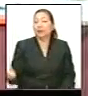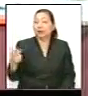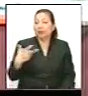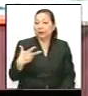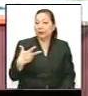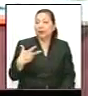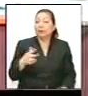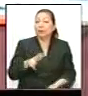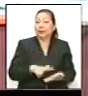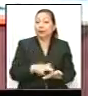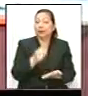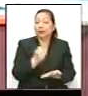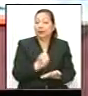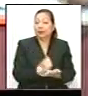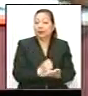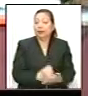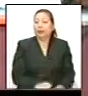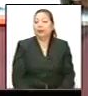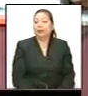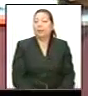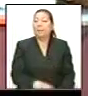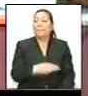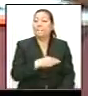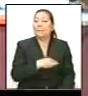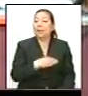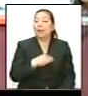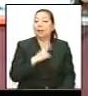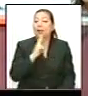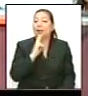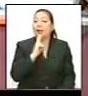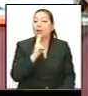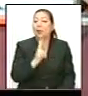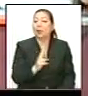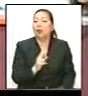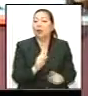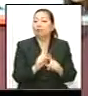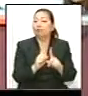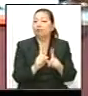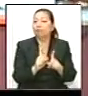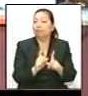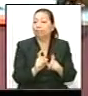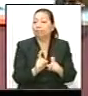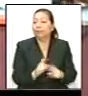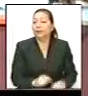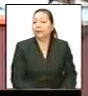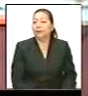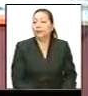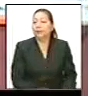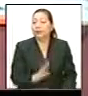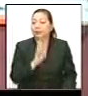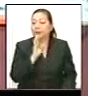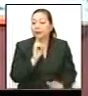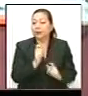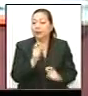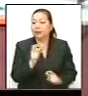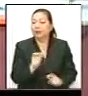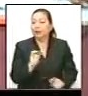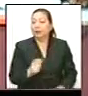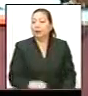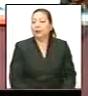Se otorgará la palabra al señor ministro para que absuelva las interrogantes y comentarios de los señores